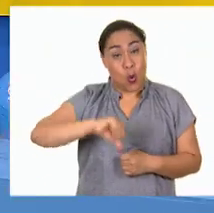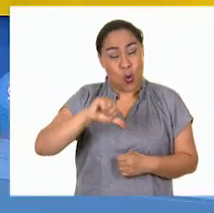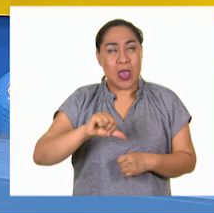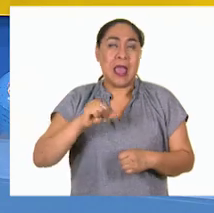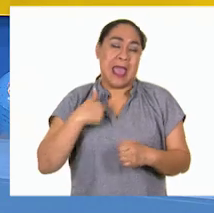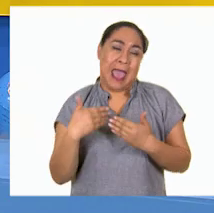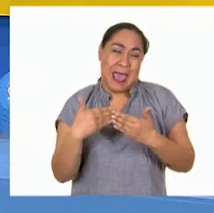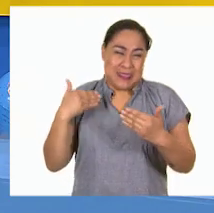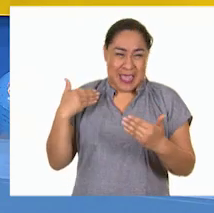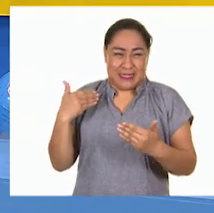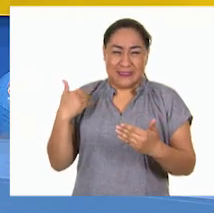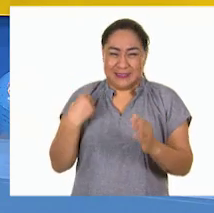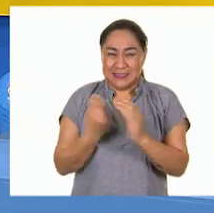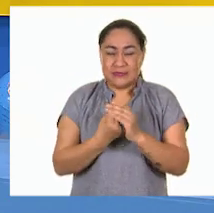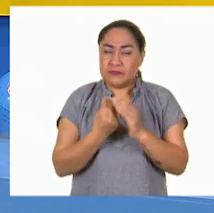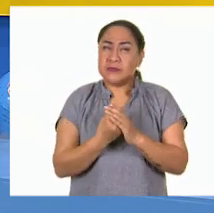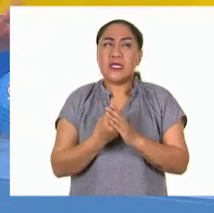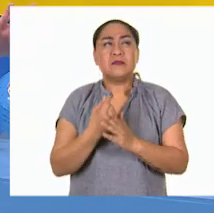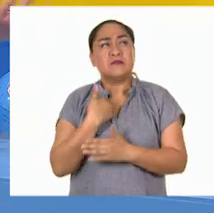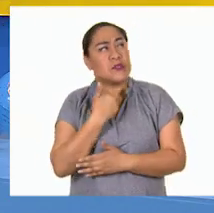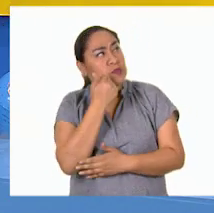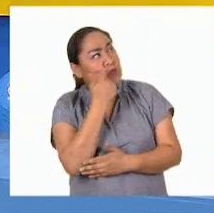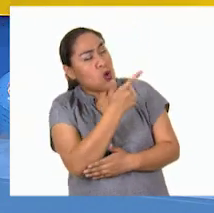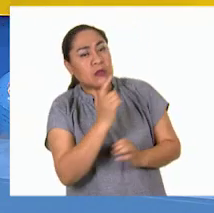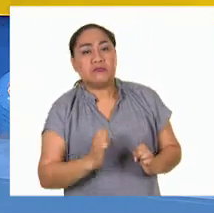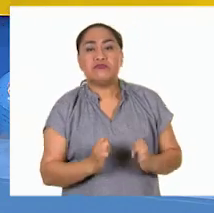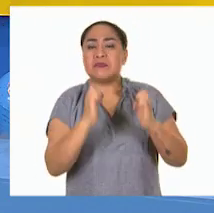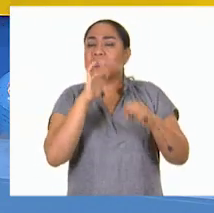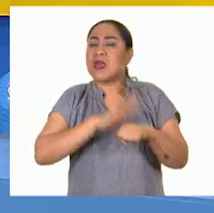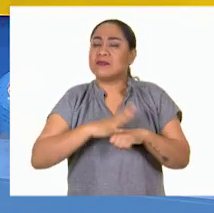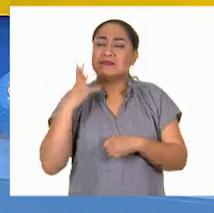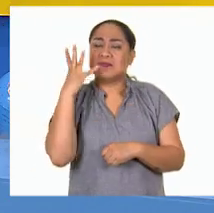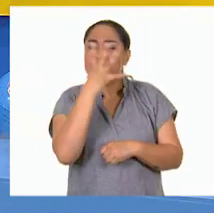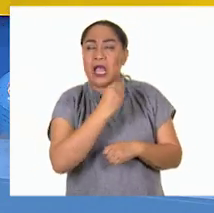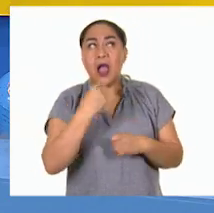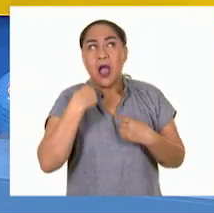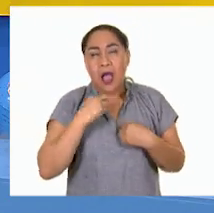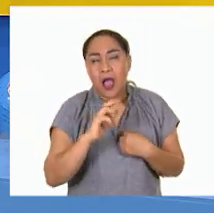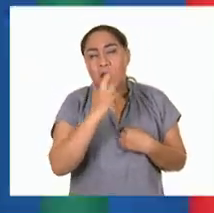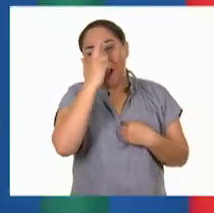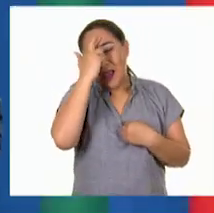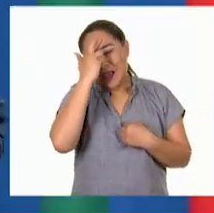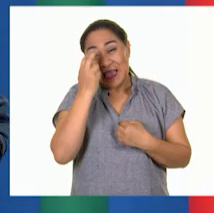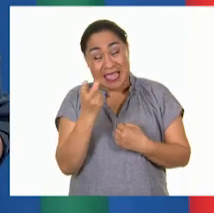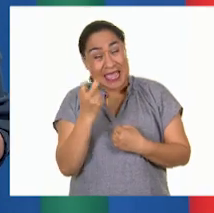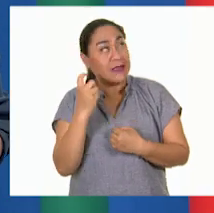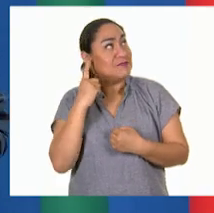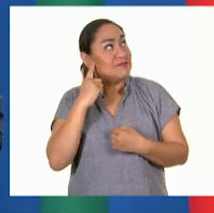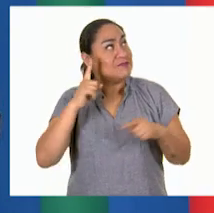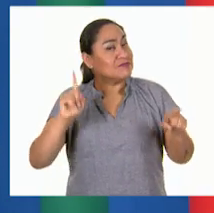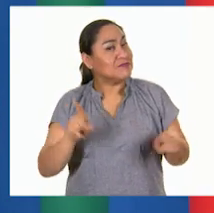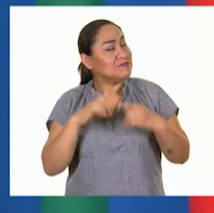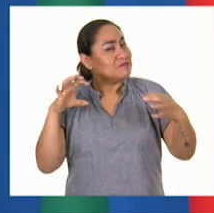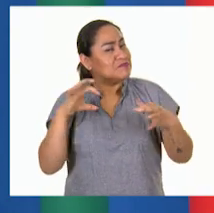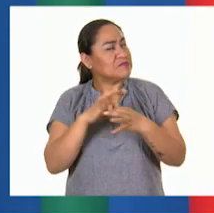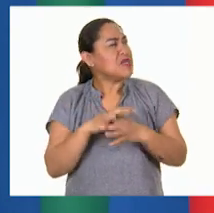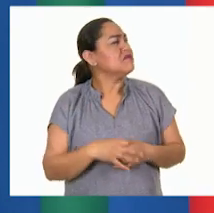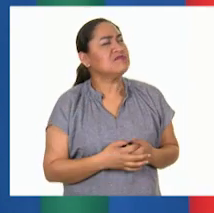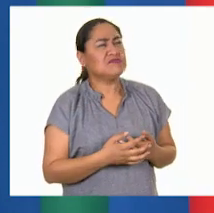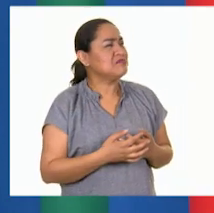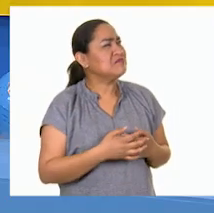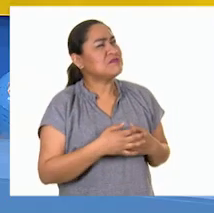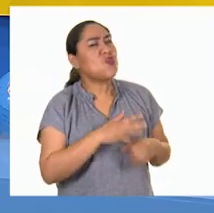venir a clase, me encontré con uno de los edificios más bonitos de la ciudad y me hizo recordar esta canción. ¡Órale! ¿Qué edificio fue,